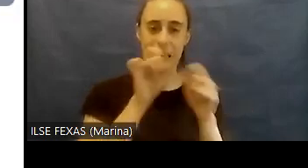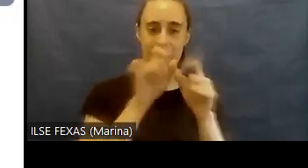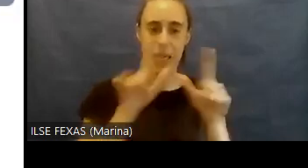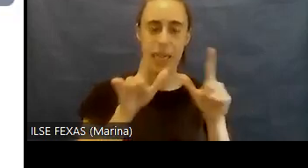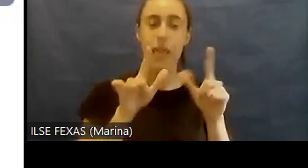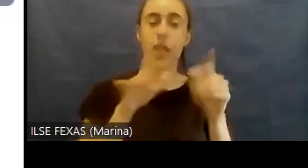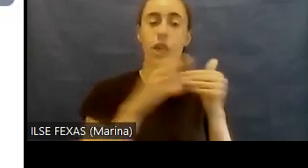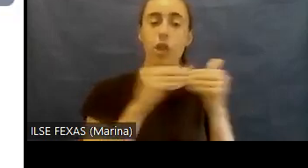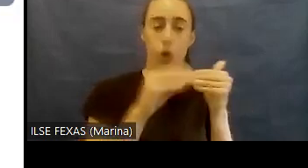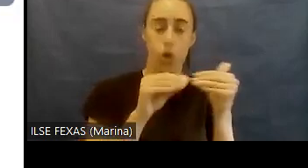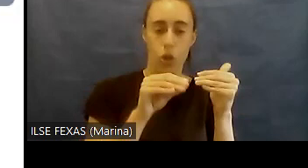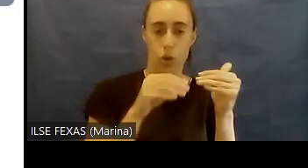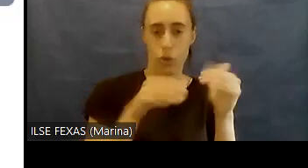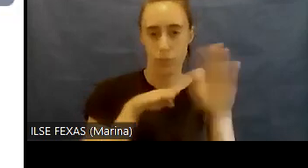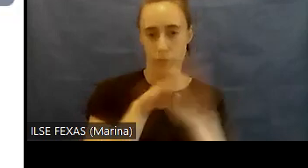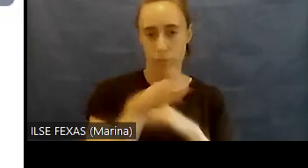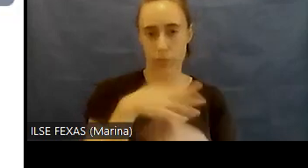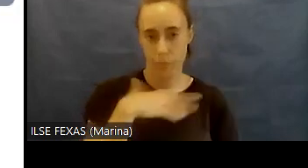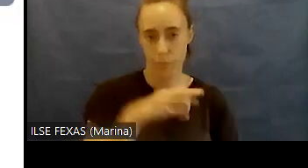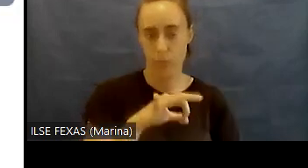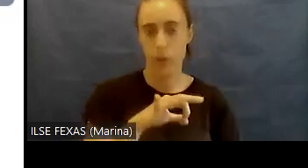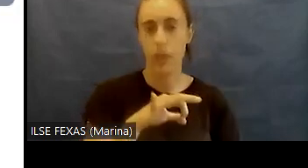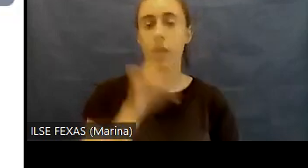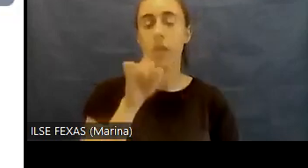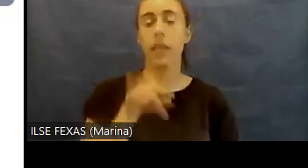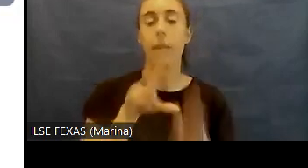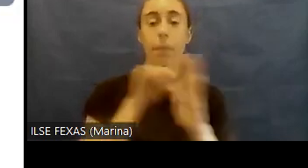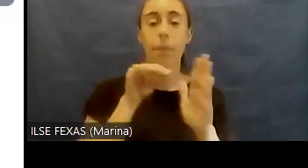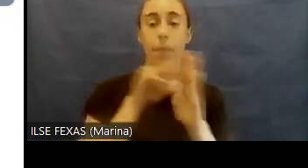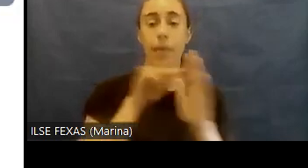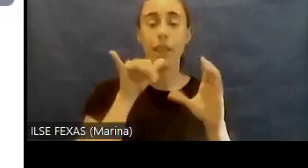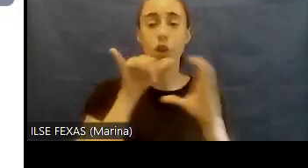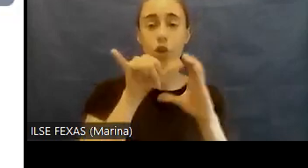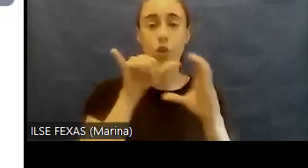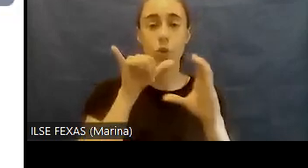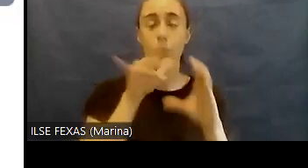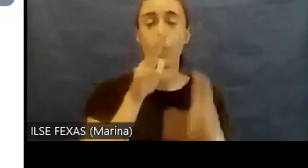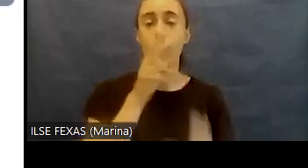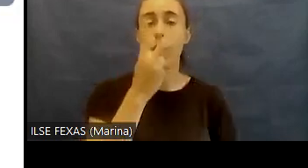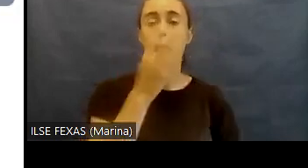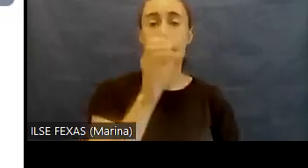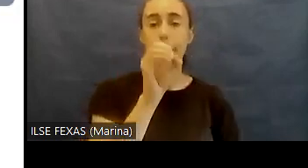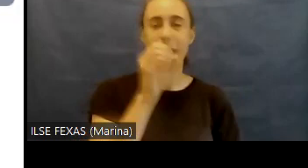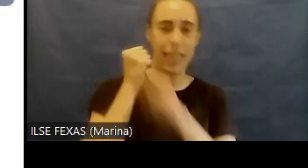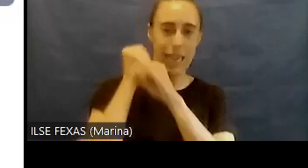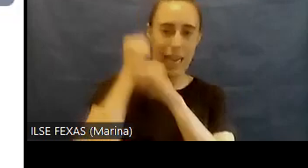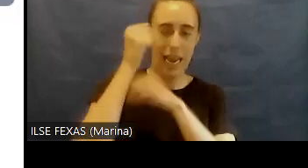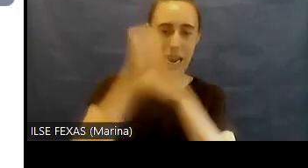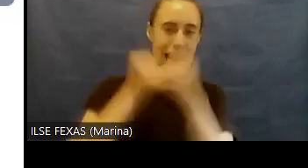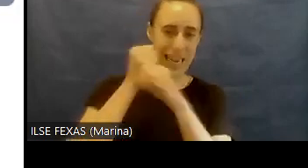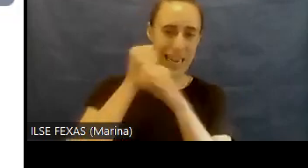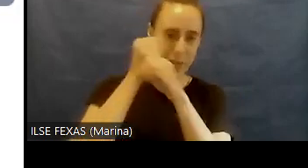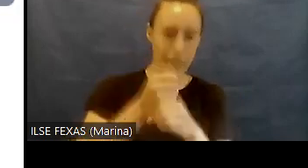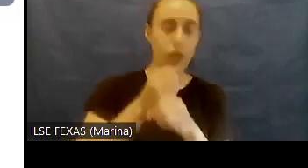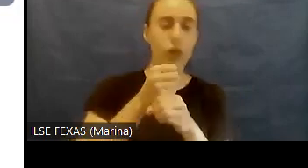para poder consultar las cosas. Yo lo voy a poner, hemos colgado un vídeo en YouTube del 20 aniversario de Aloe Vera y lo voy a poner ahí, ¿vale? Este link para que